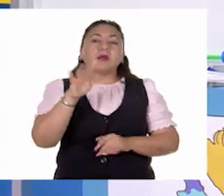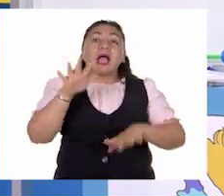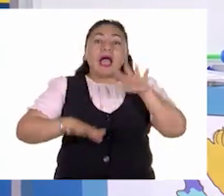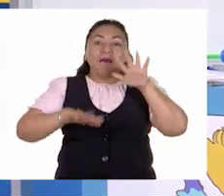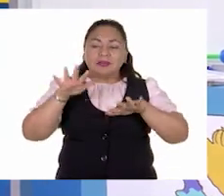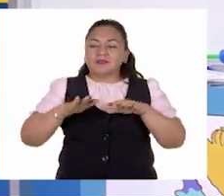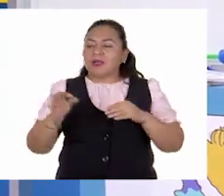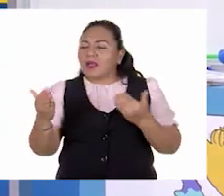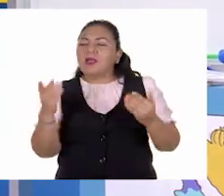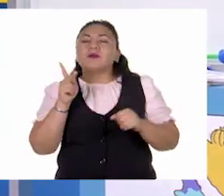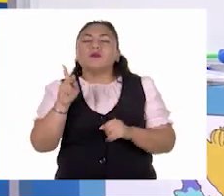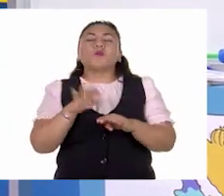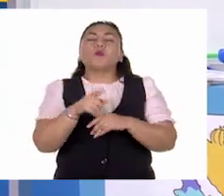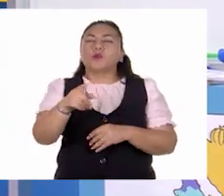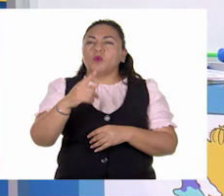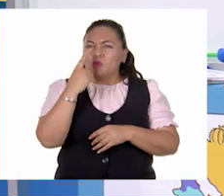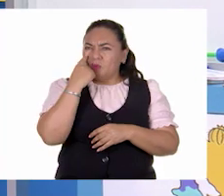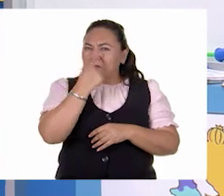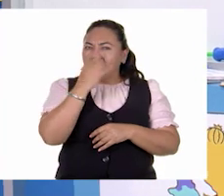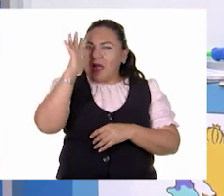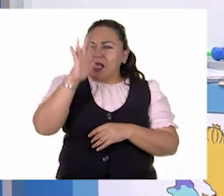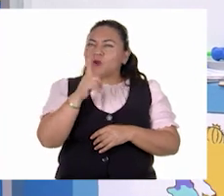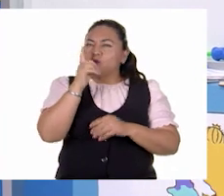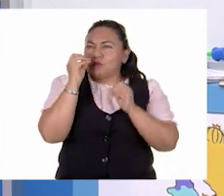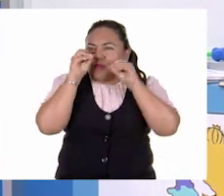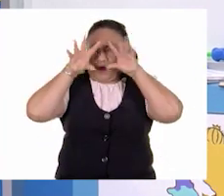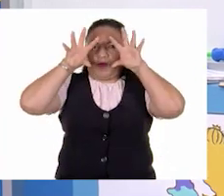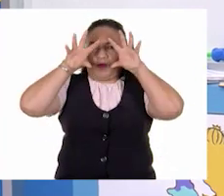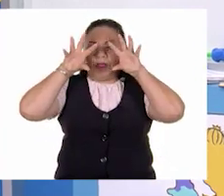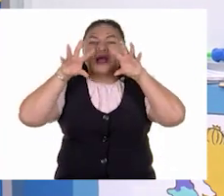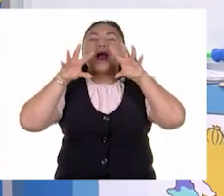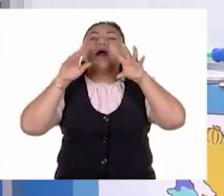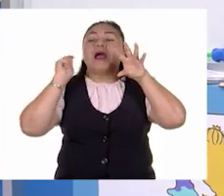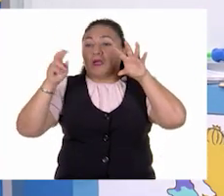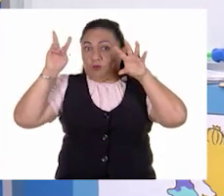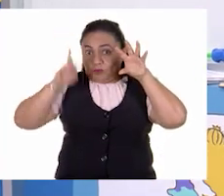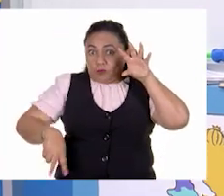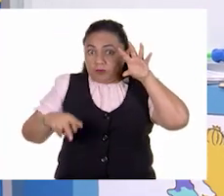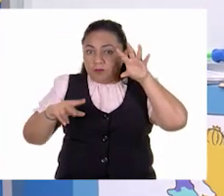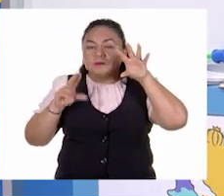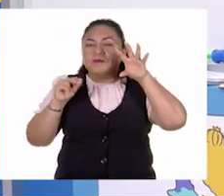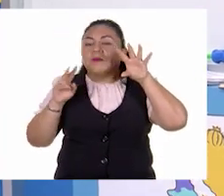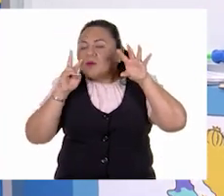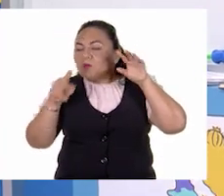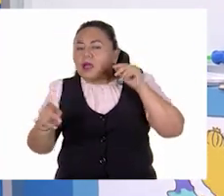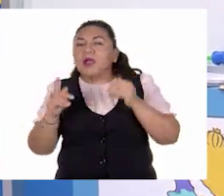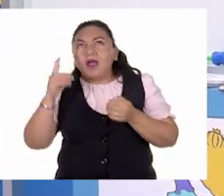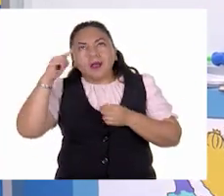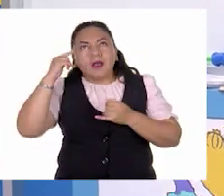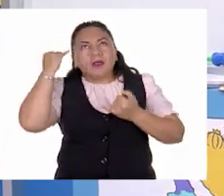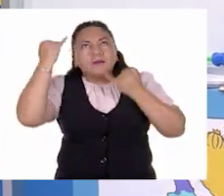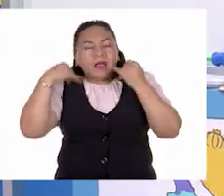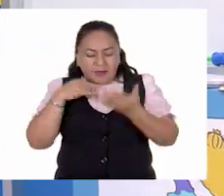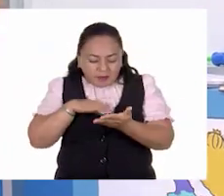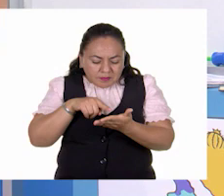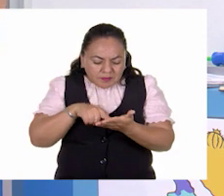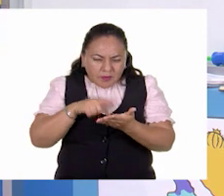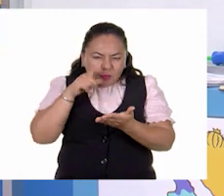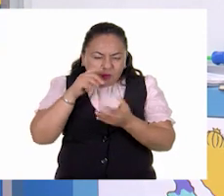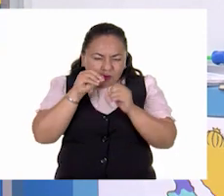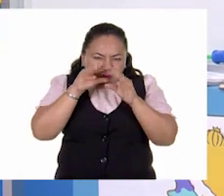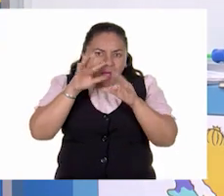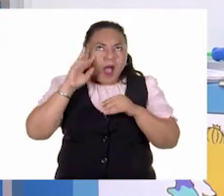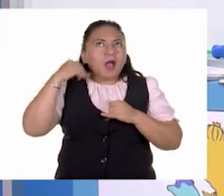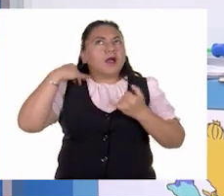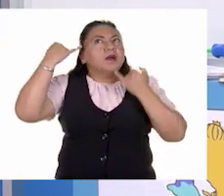las metáforas nombran únicamente a un objeto para hacer referencia a otro que el lector tiene que imaginar. Por ejemplo,